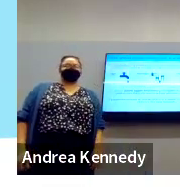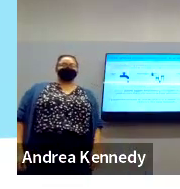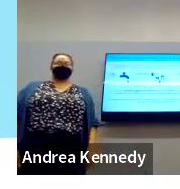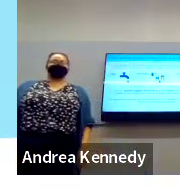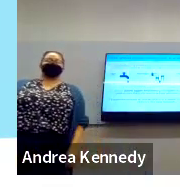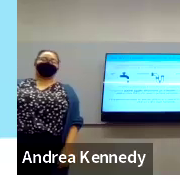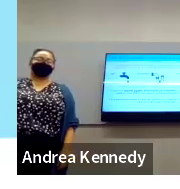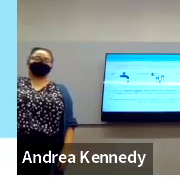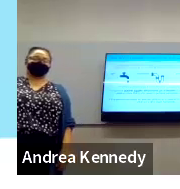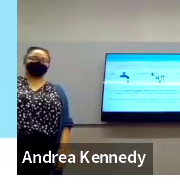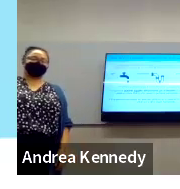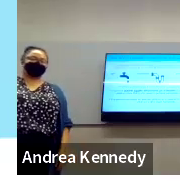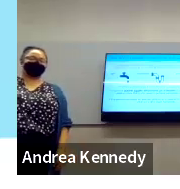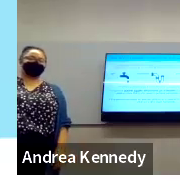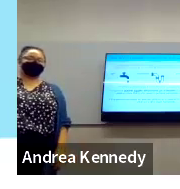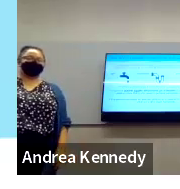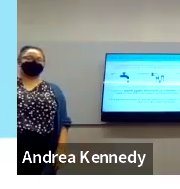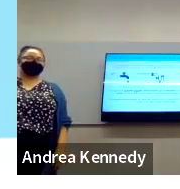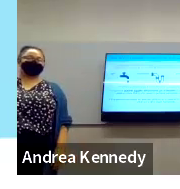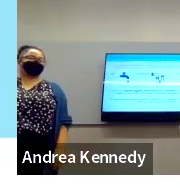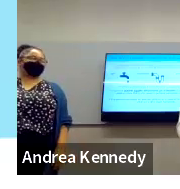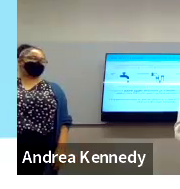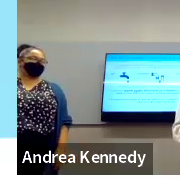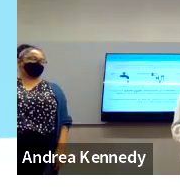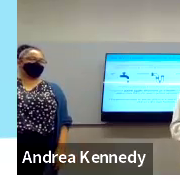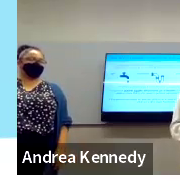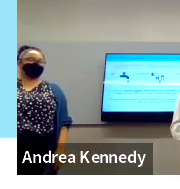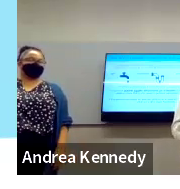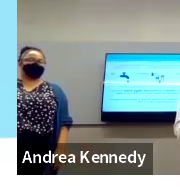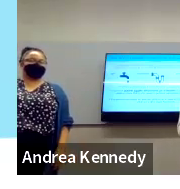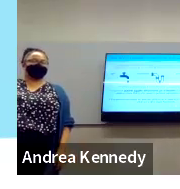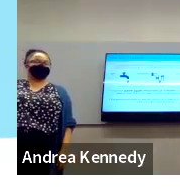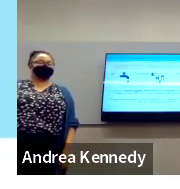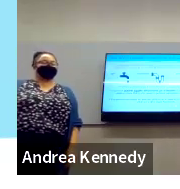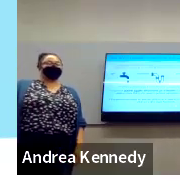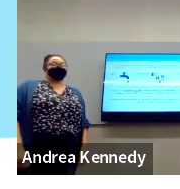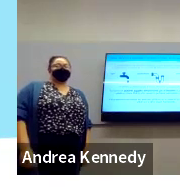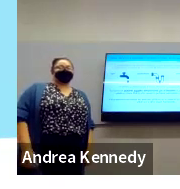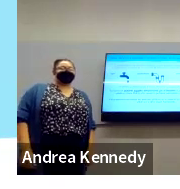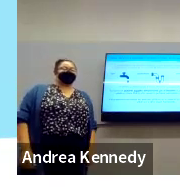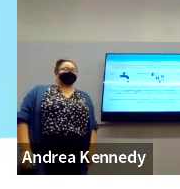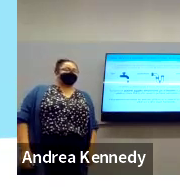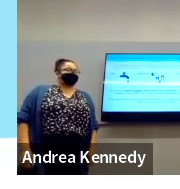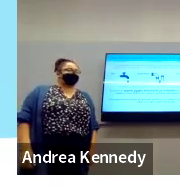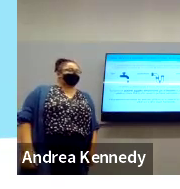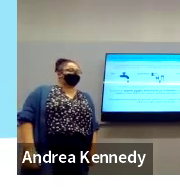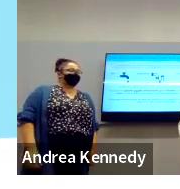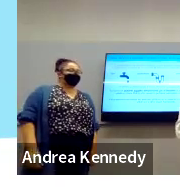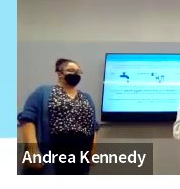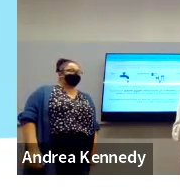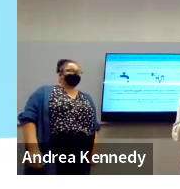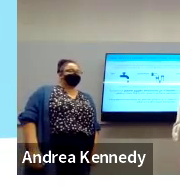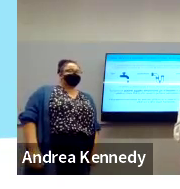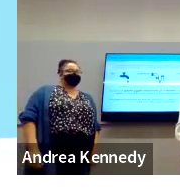tienen submedidos y la cantidad de lo que están usando ustedes en casa. Si el propietario ya incluye los